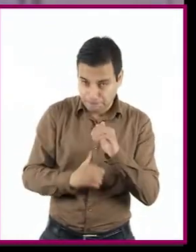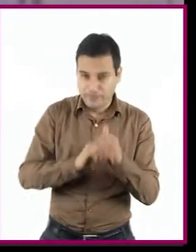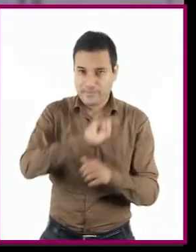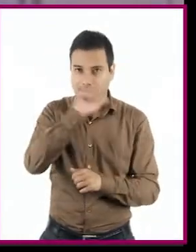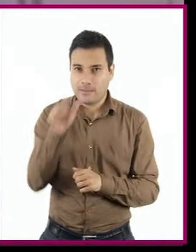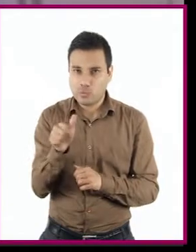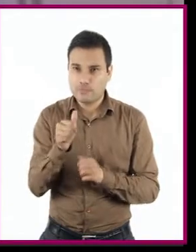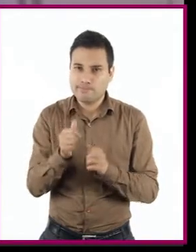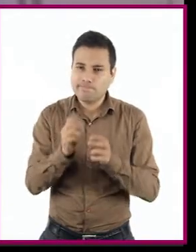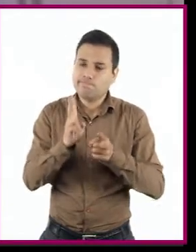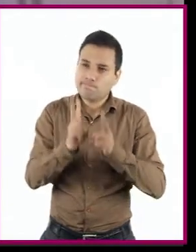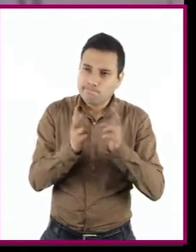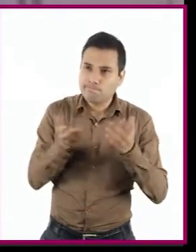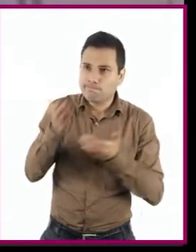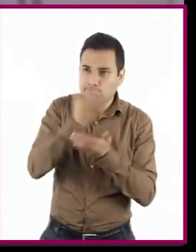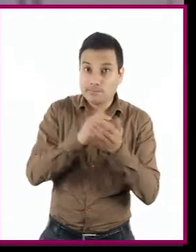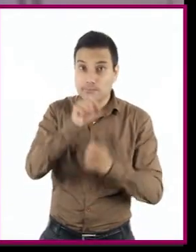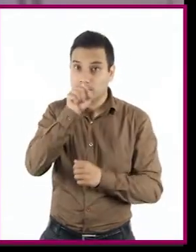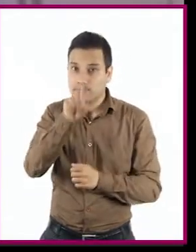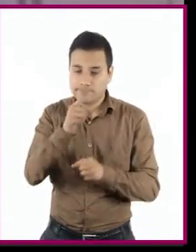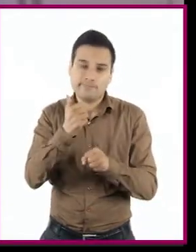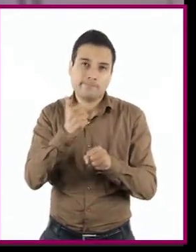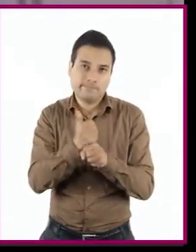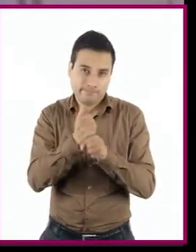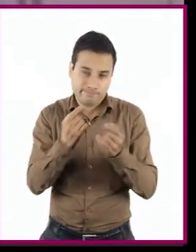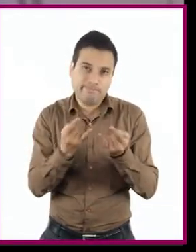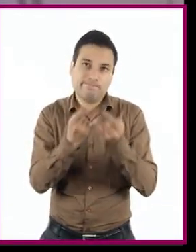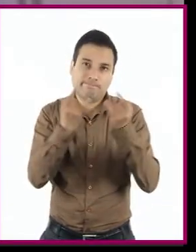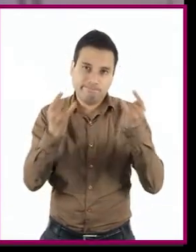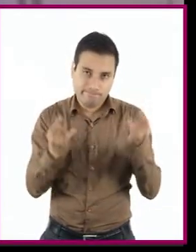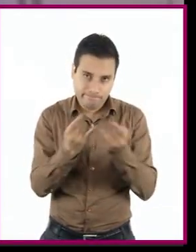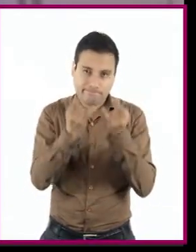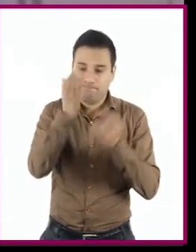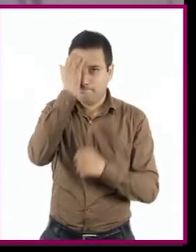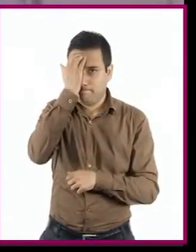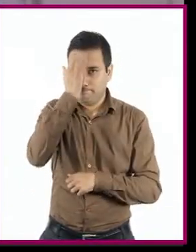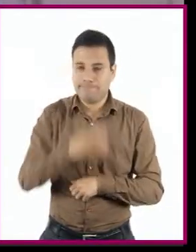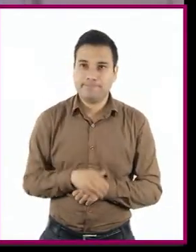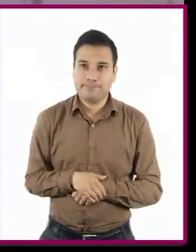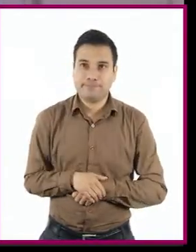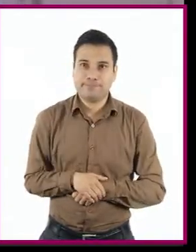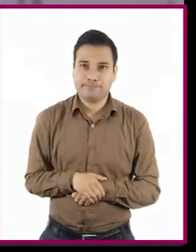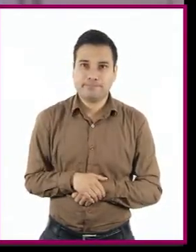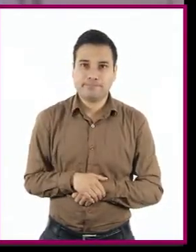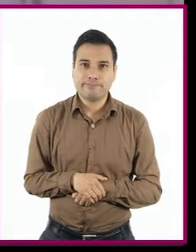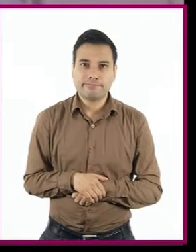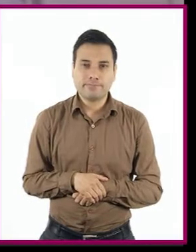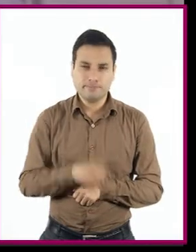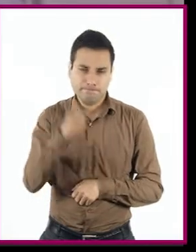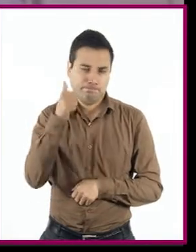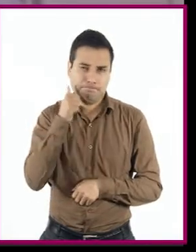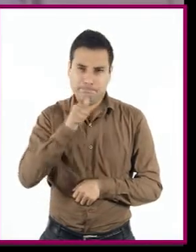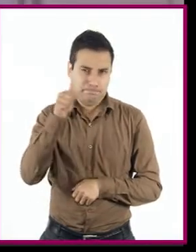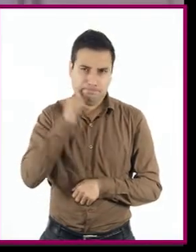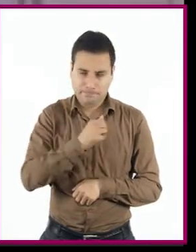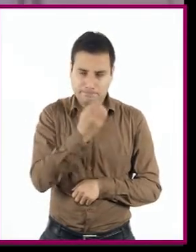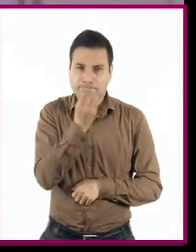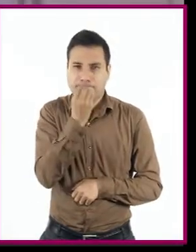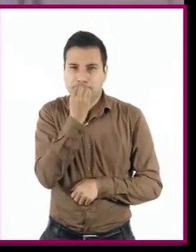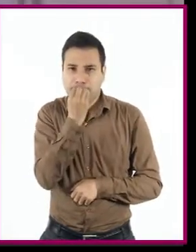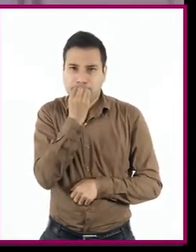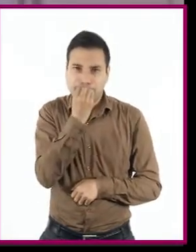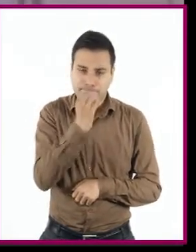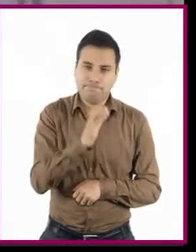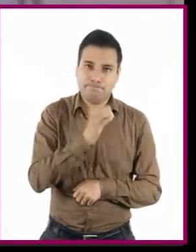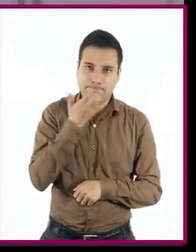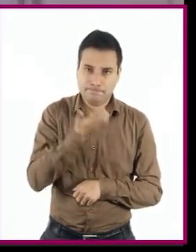permitieron conocer un poco de las historias de mis abuelos. Todo comenzaba con la comida del día, pues sus